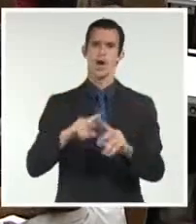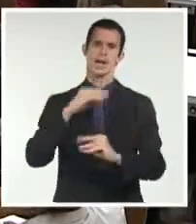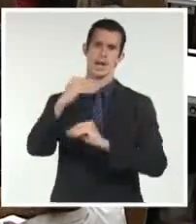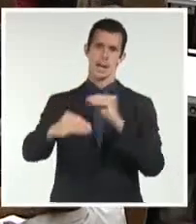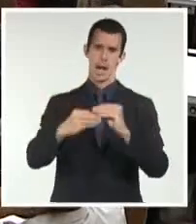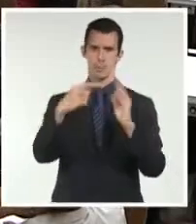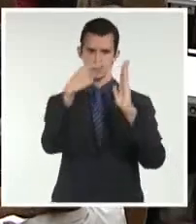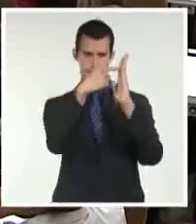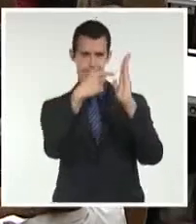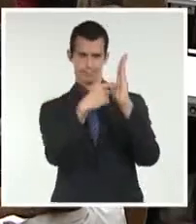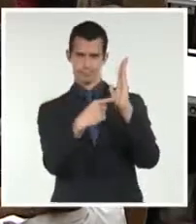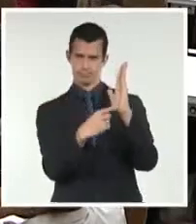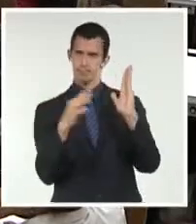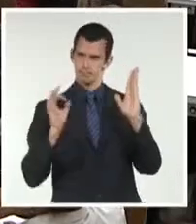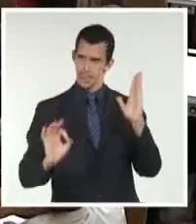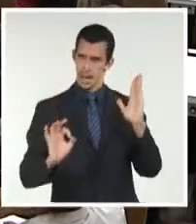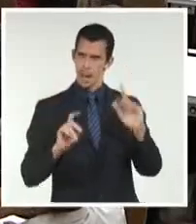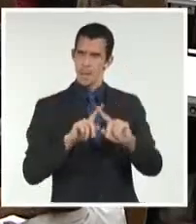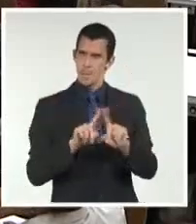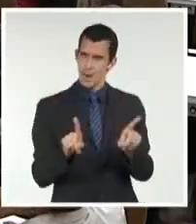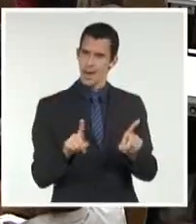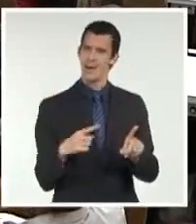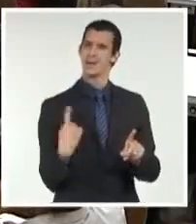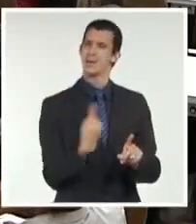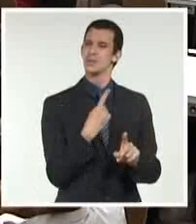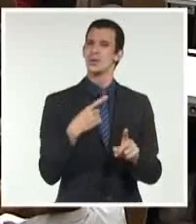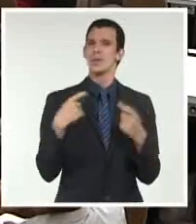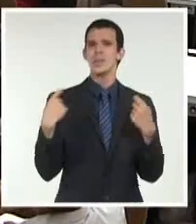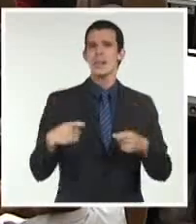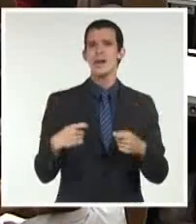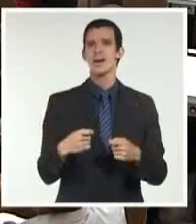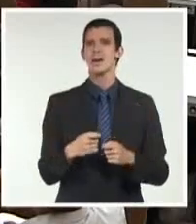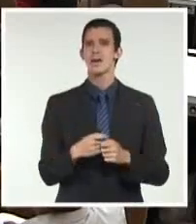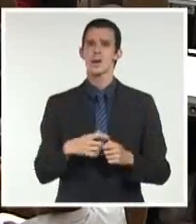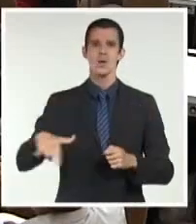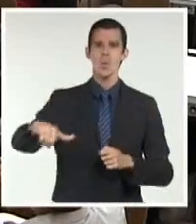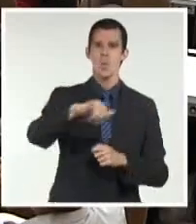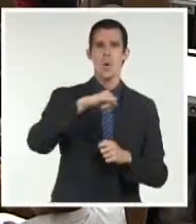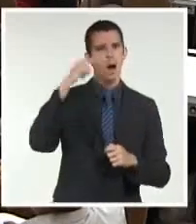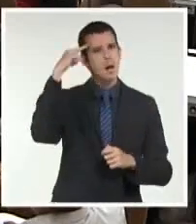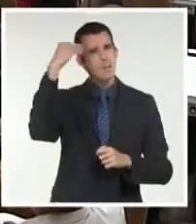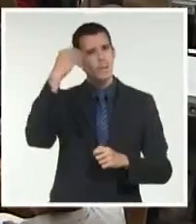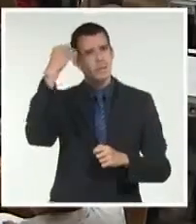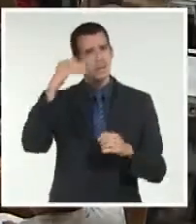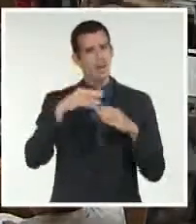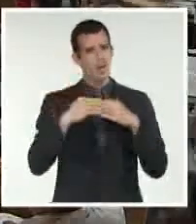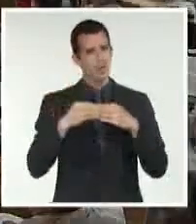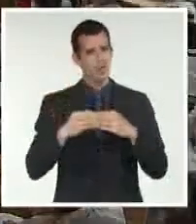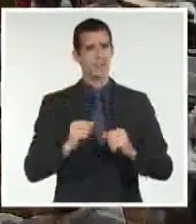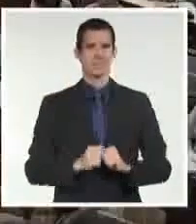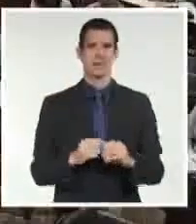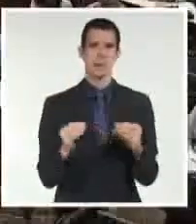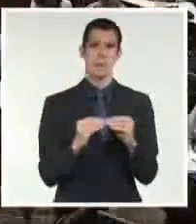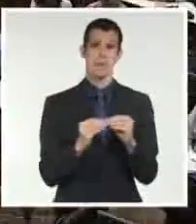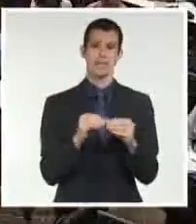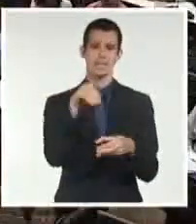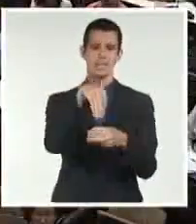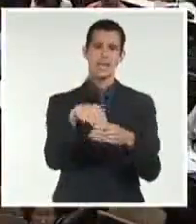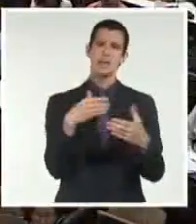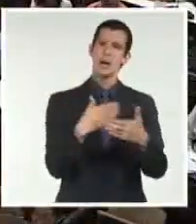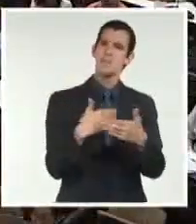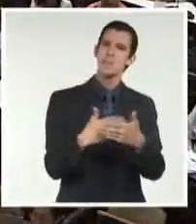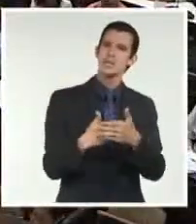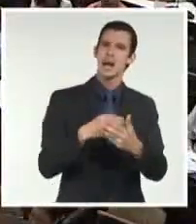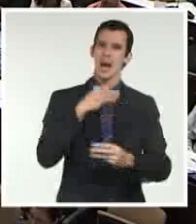ingresos en divisas por exportaciones, reducir el déficit presupuestario, mejorar su estructura y alcanzar una mayor